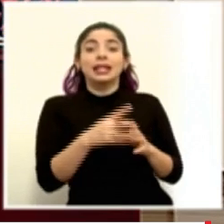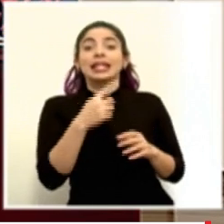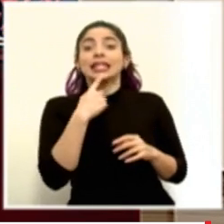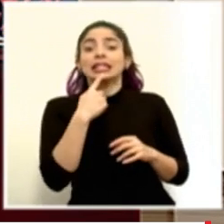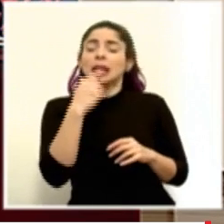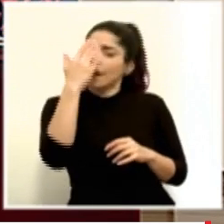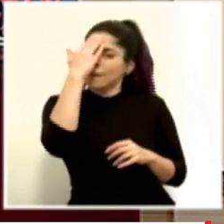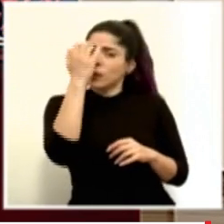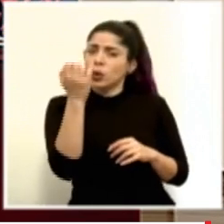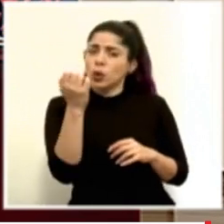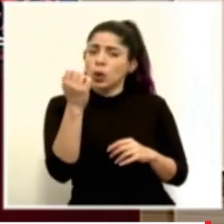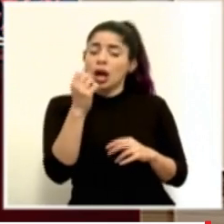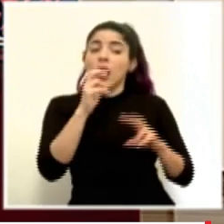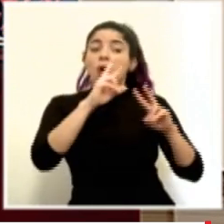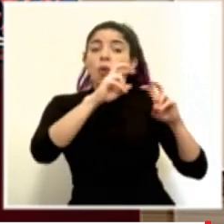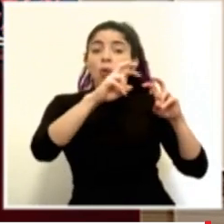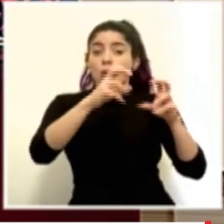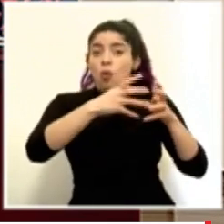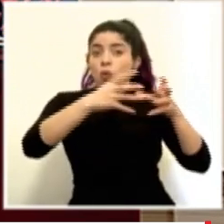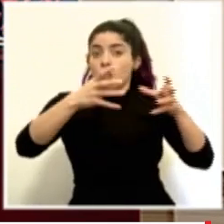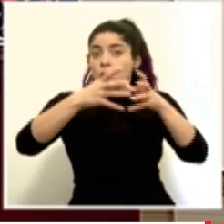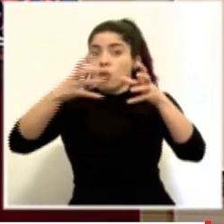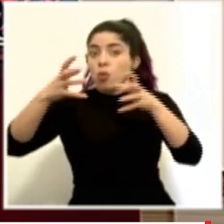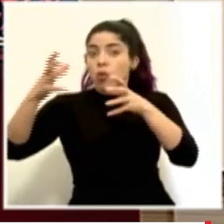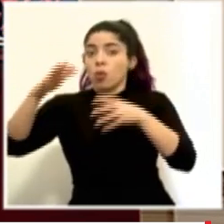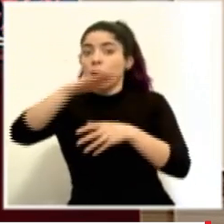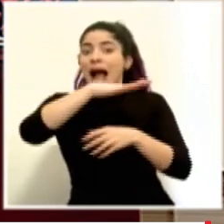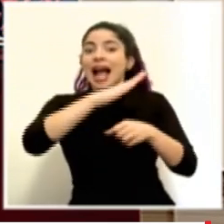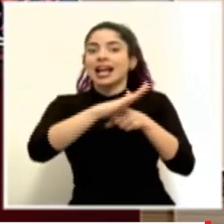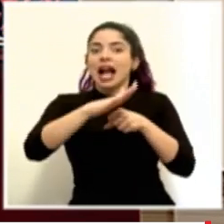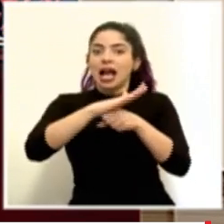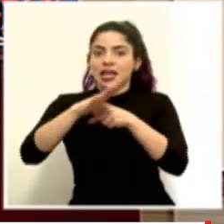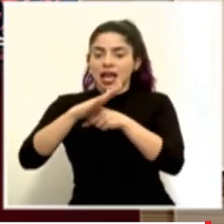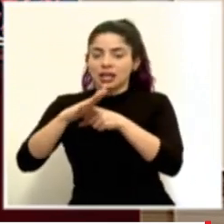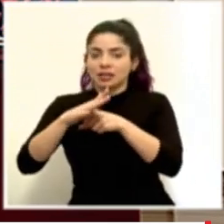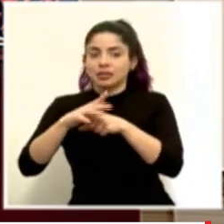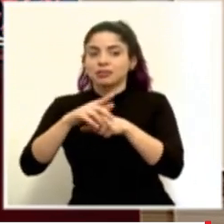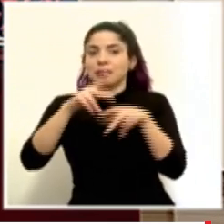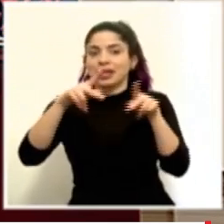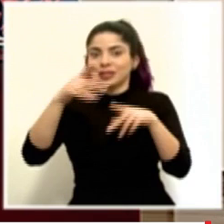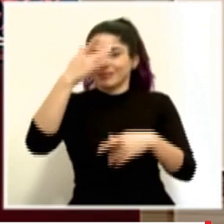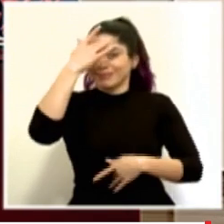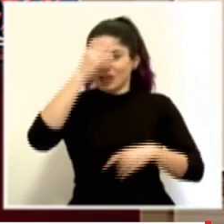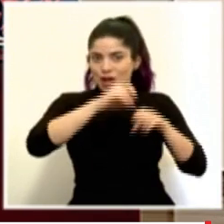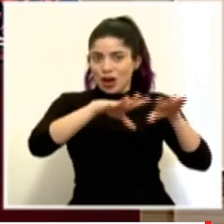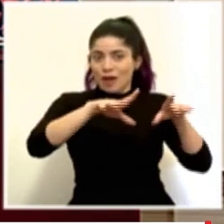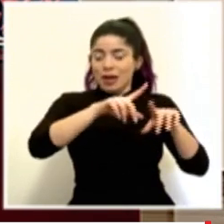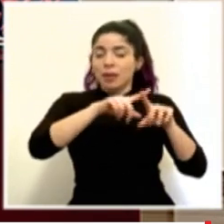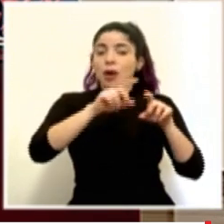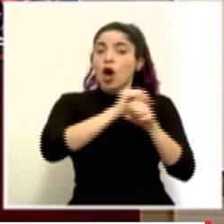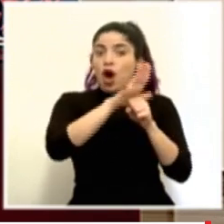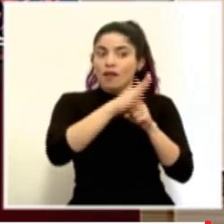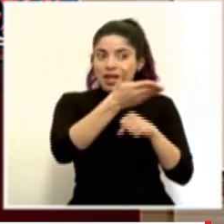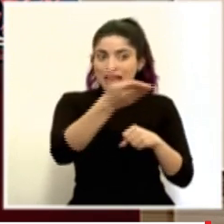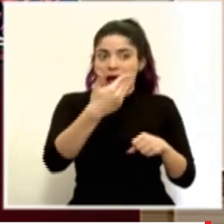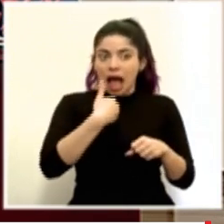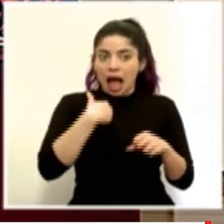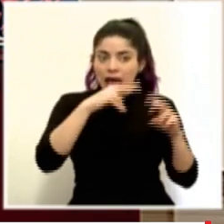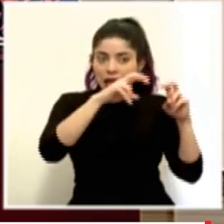que porque las pruebas masivas se hicieron en Cañas, se centran en lugares de contagios por COVID y no se hace un muestreo en zonas